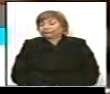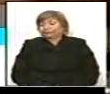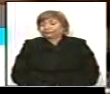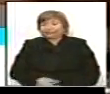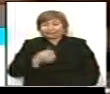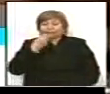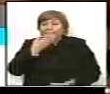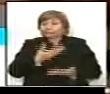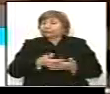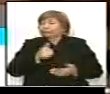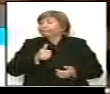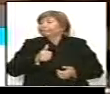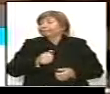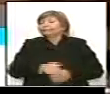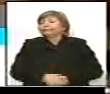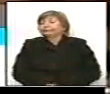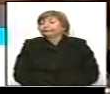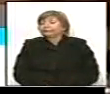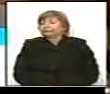Muy bueno.